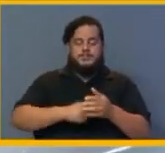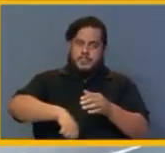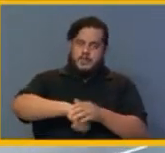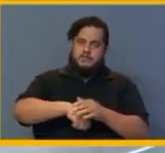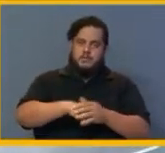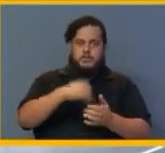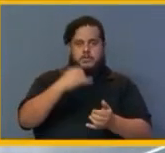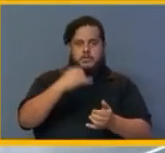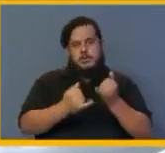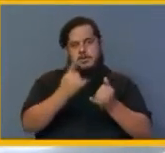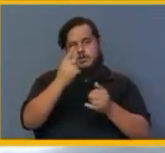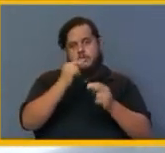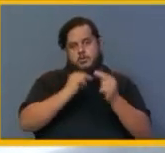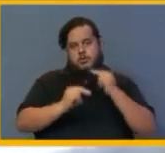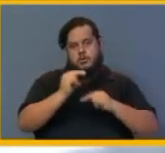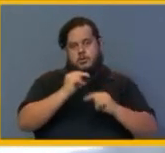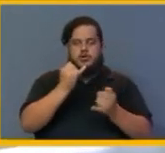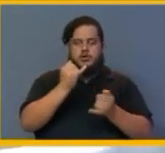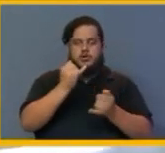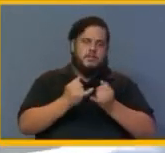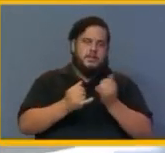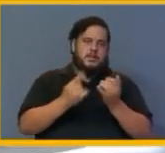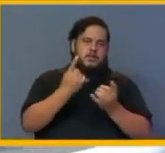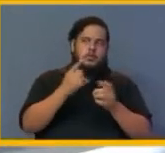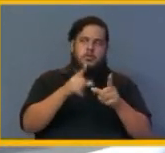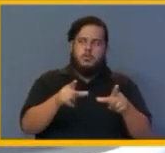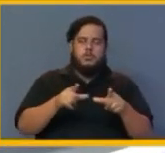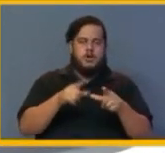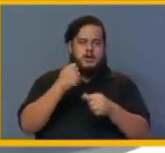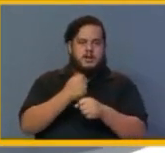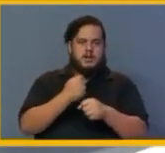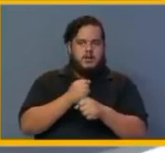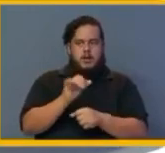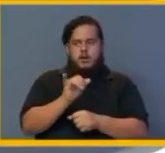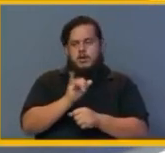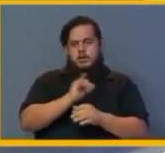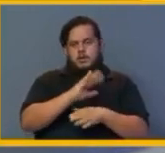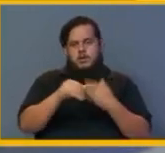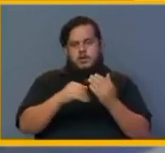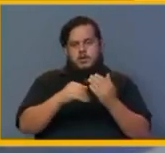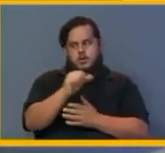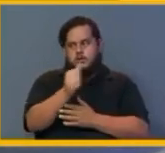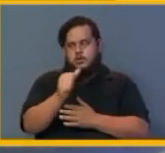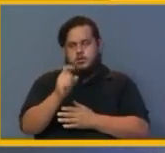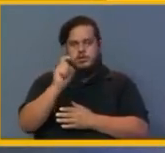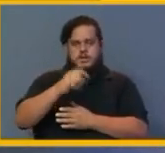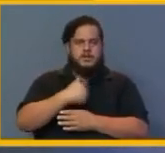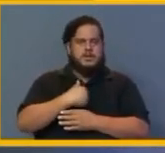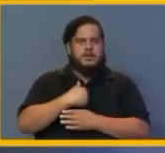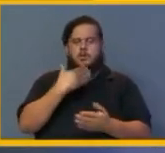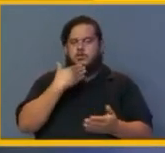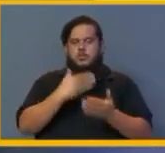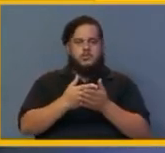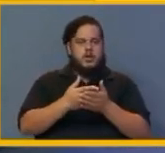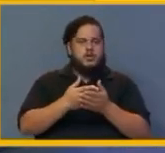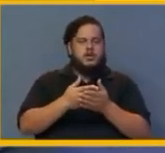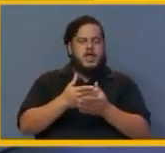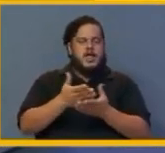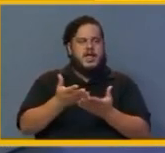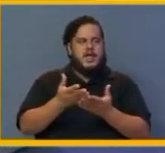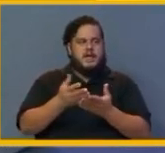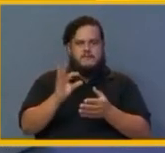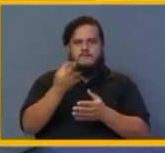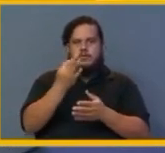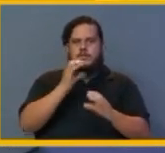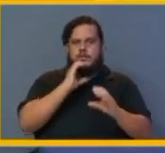un negocio, termina siendo un lugar de trabajo. Igual que todos los demás, tenés que tener unos buenos canales de comunicación, y creo que en los